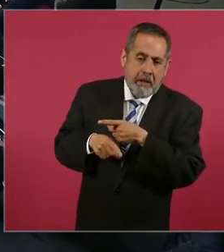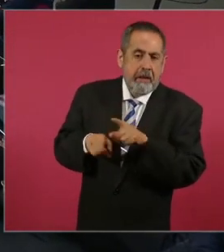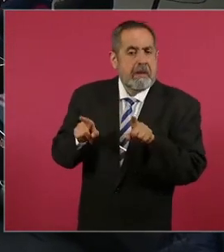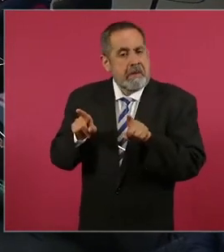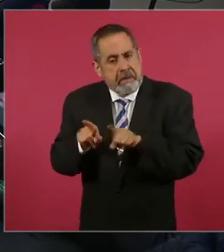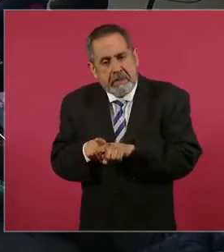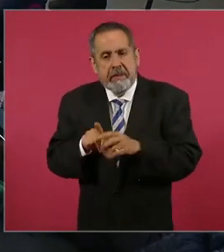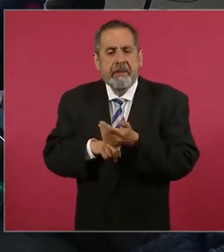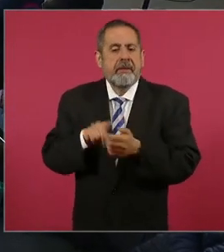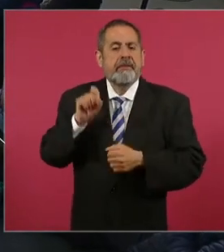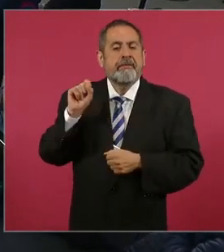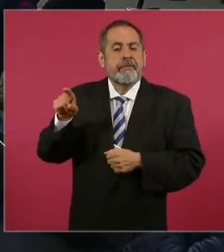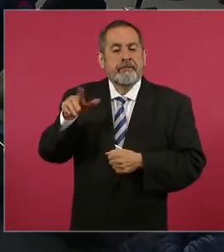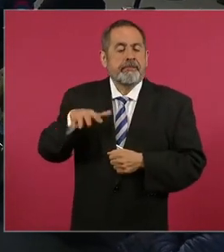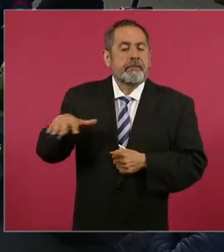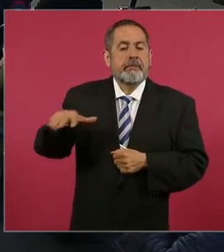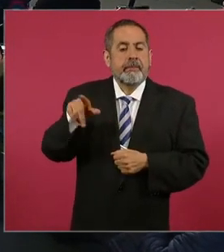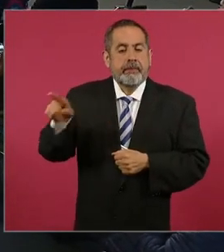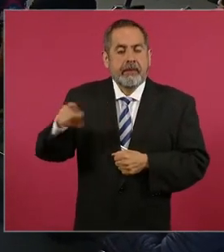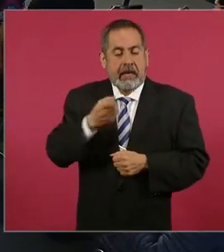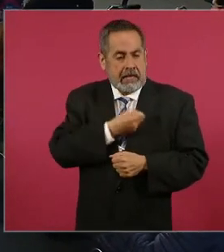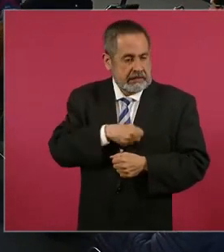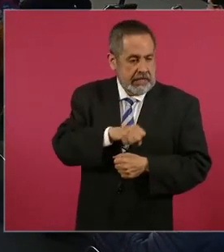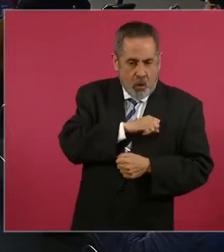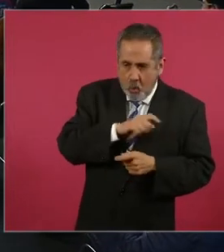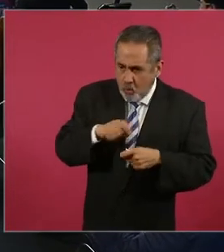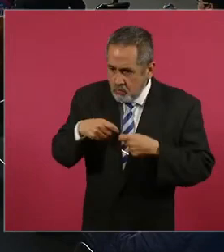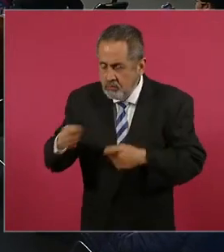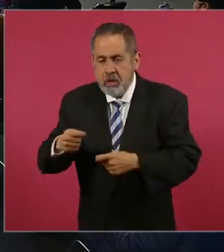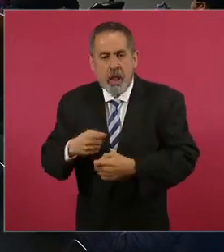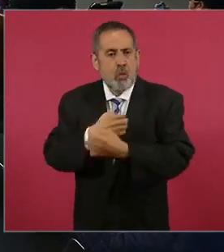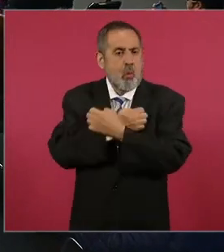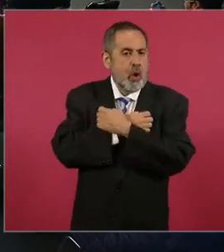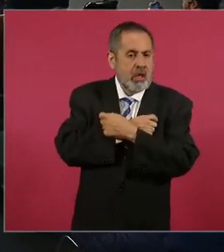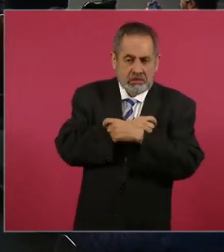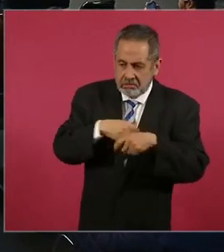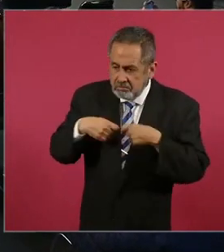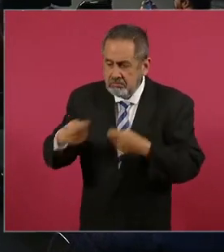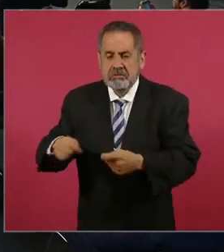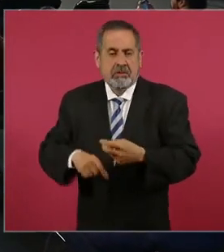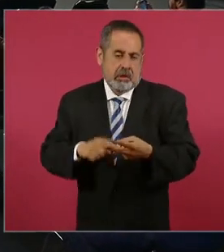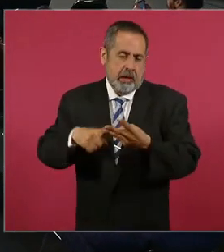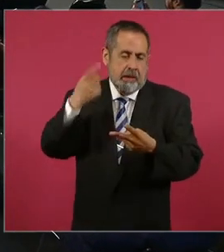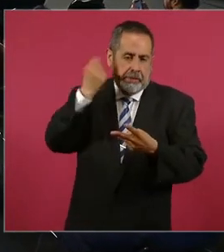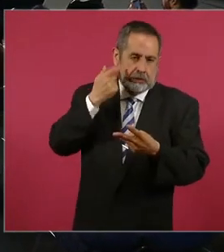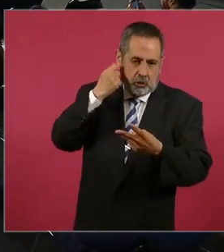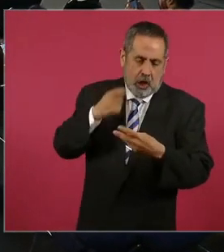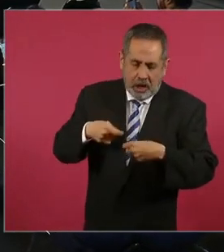caso de la salud y de la educación, aparte de la pensión.